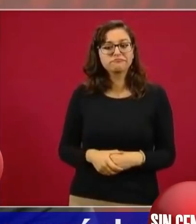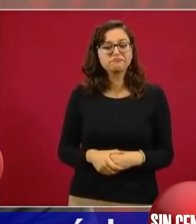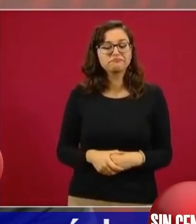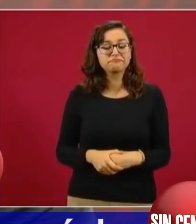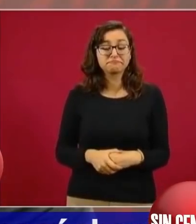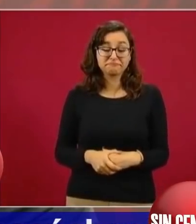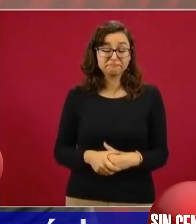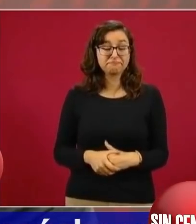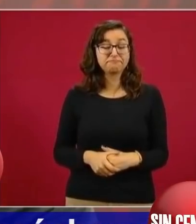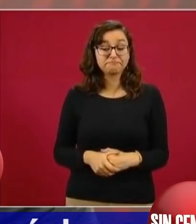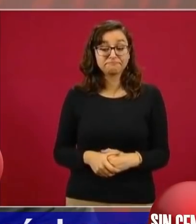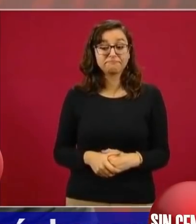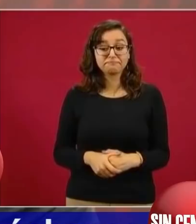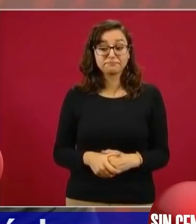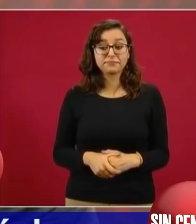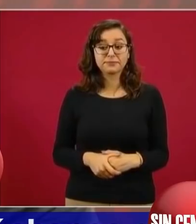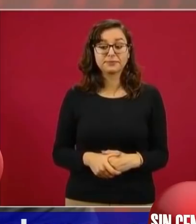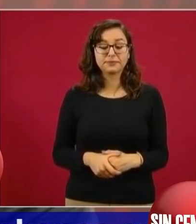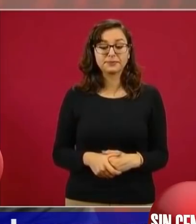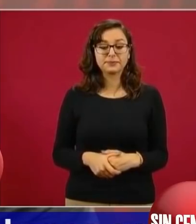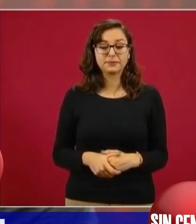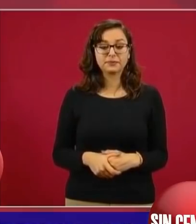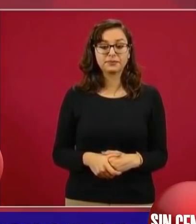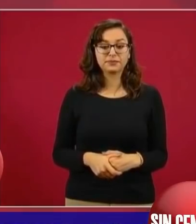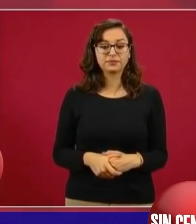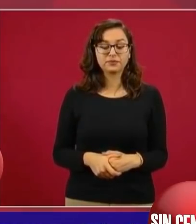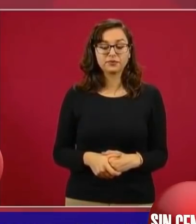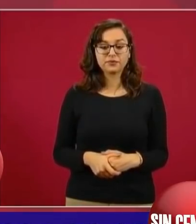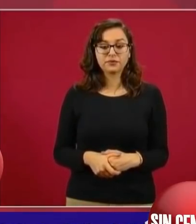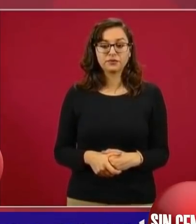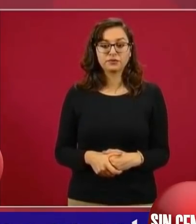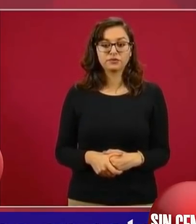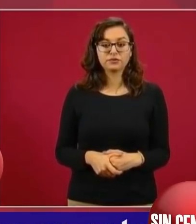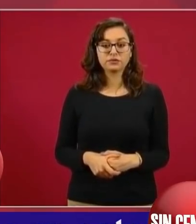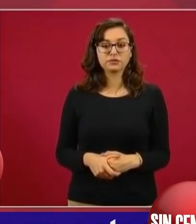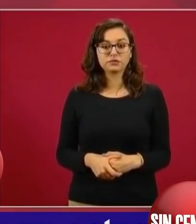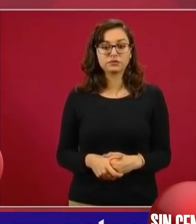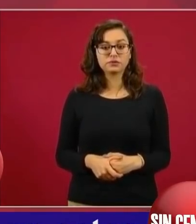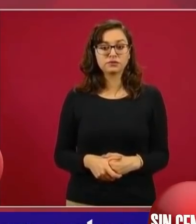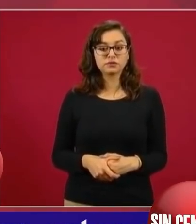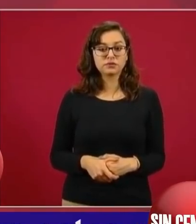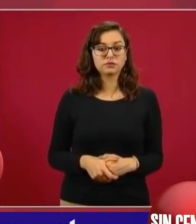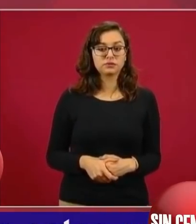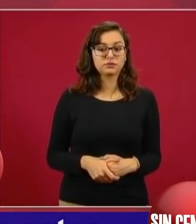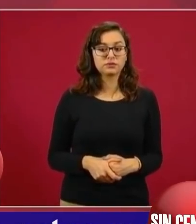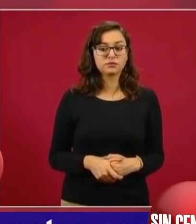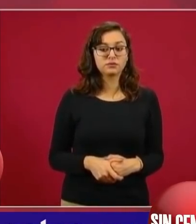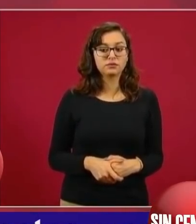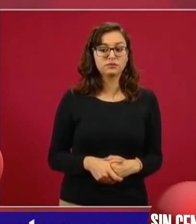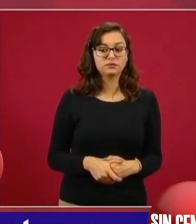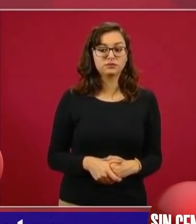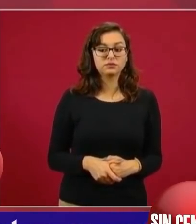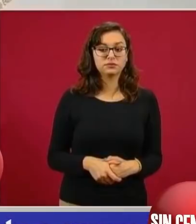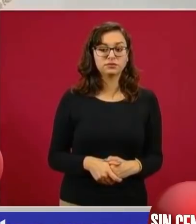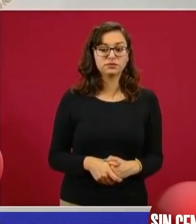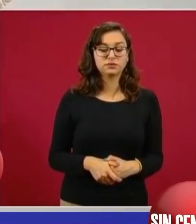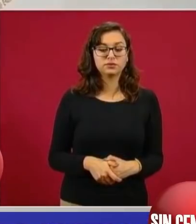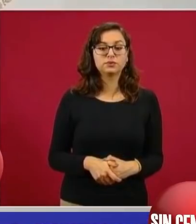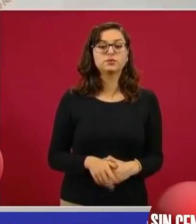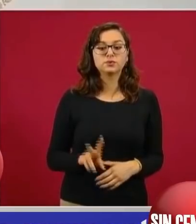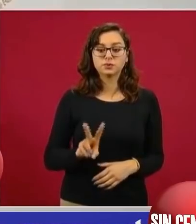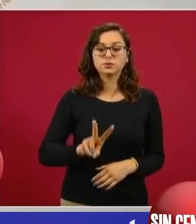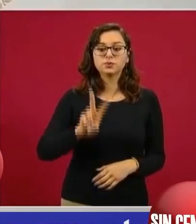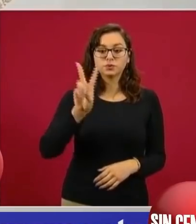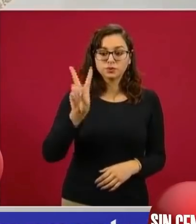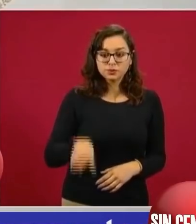condiciones y que se les está garantizando que existe